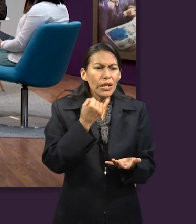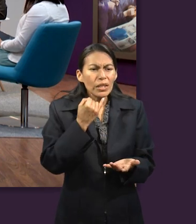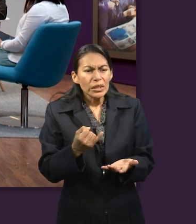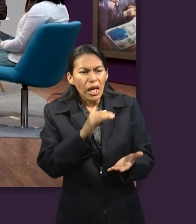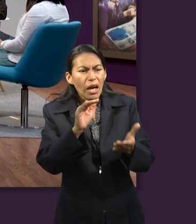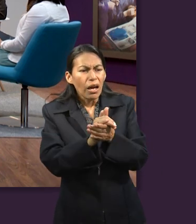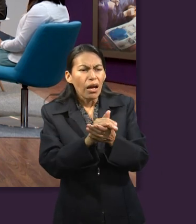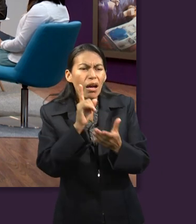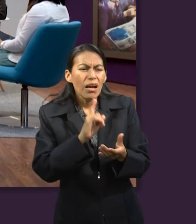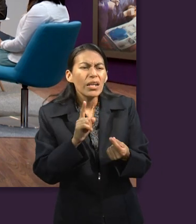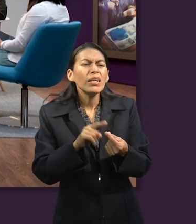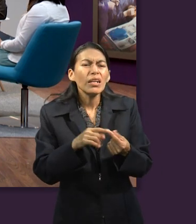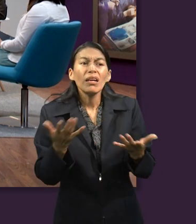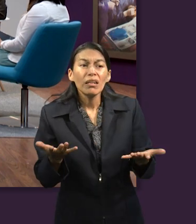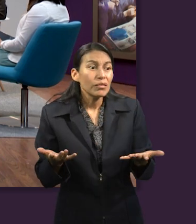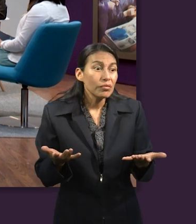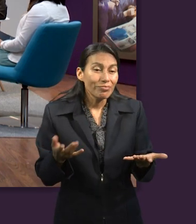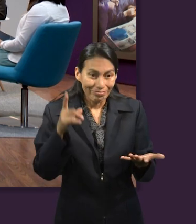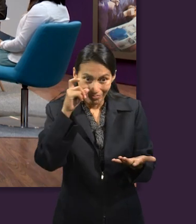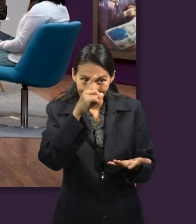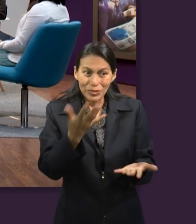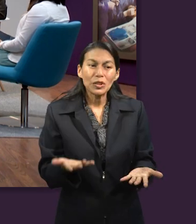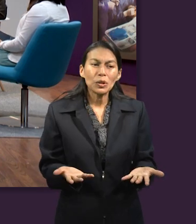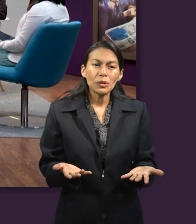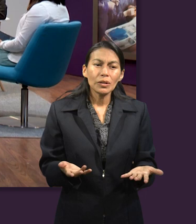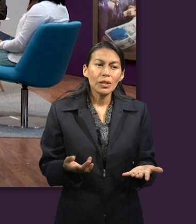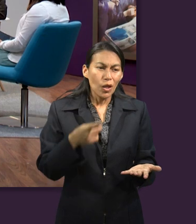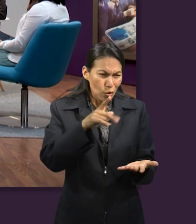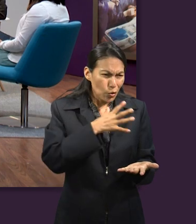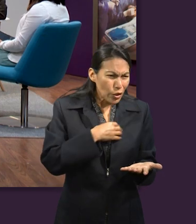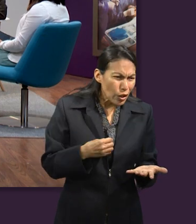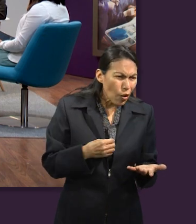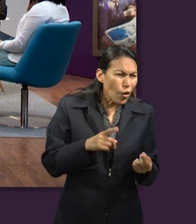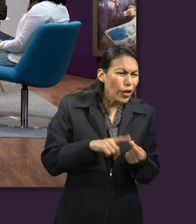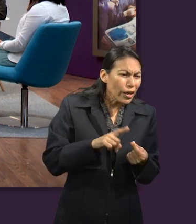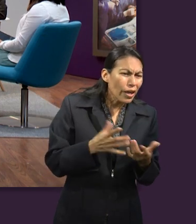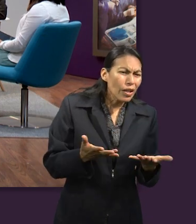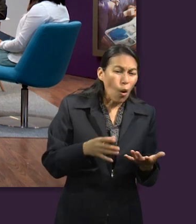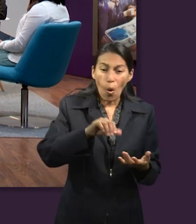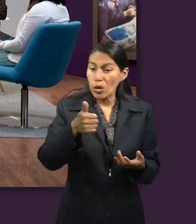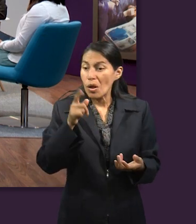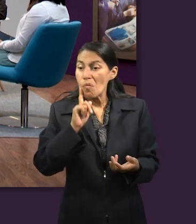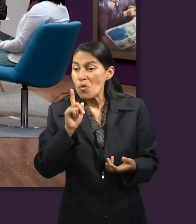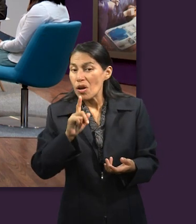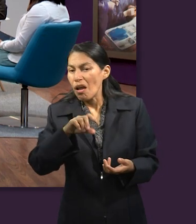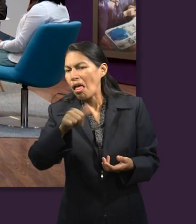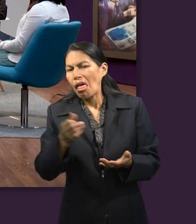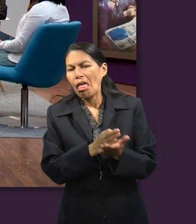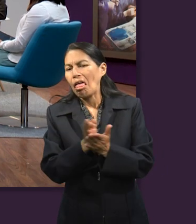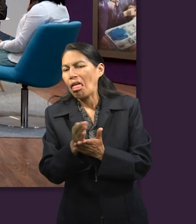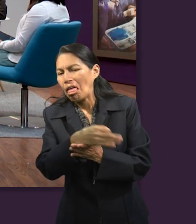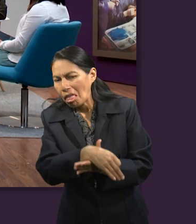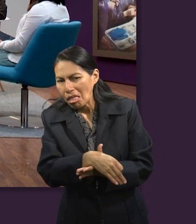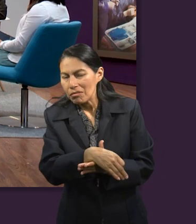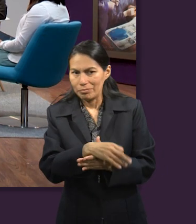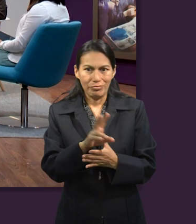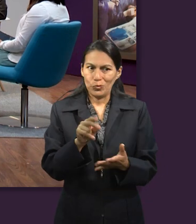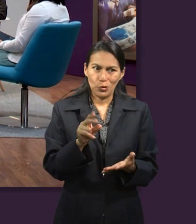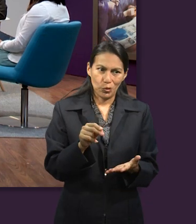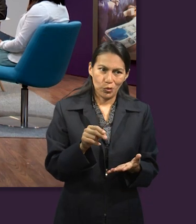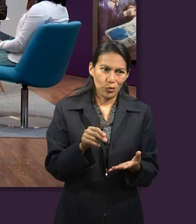preocupado por claro por con quién se iba a casar isaac su hijo y que no se fuera a